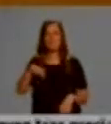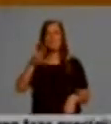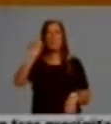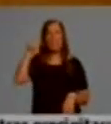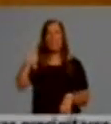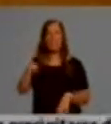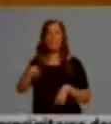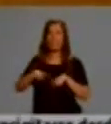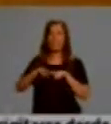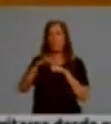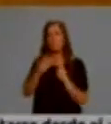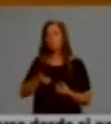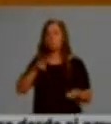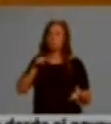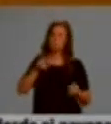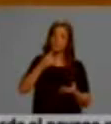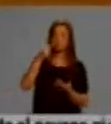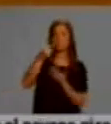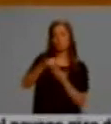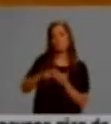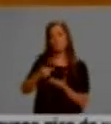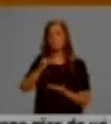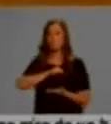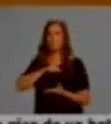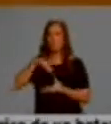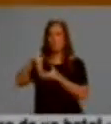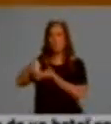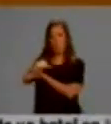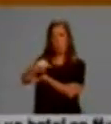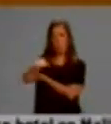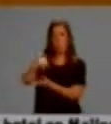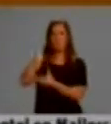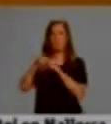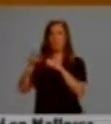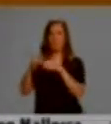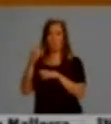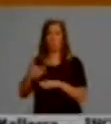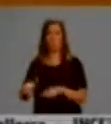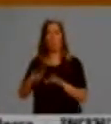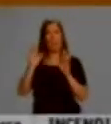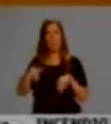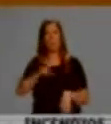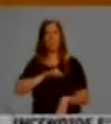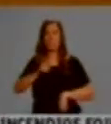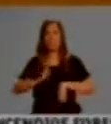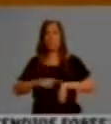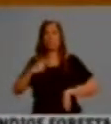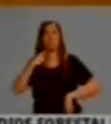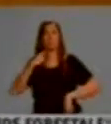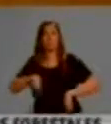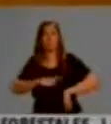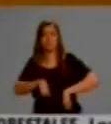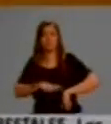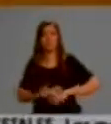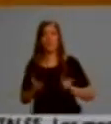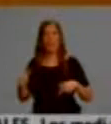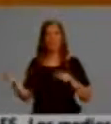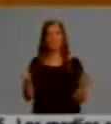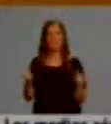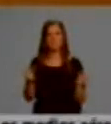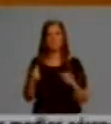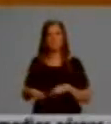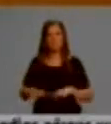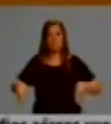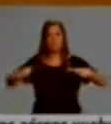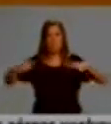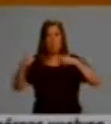señorías, demasiado cainismo, demasiadas luchas partidistas. Perdemos demasiado tiempo en este cainismo y luchas